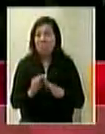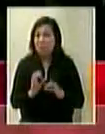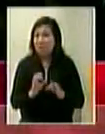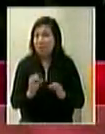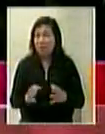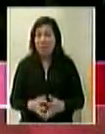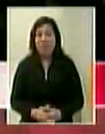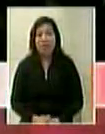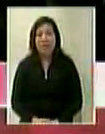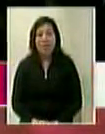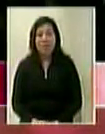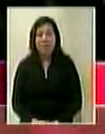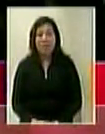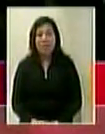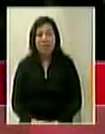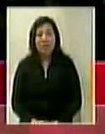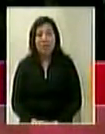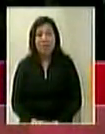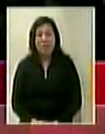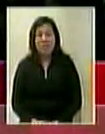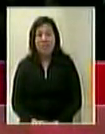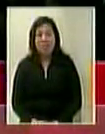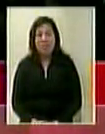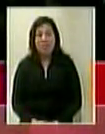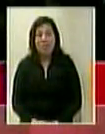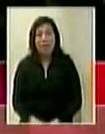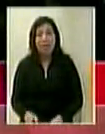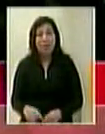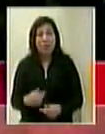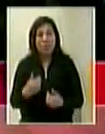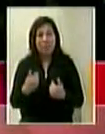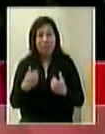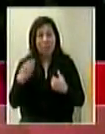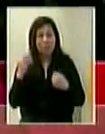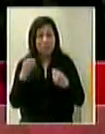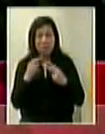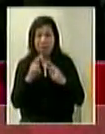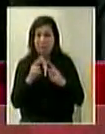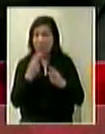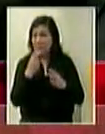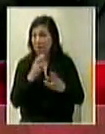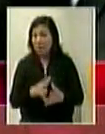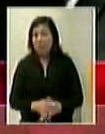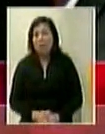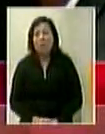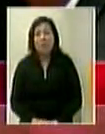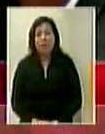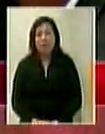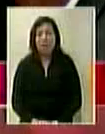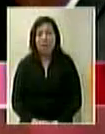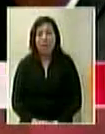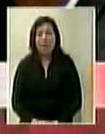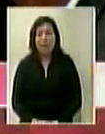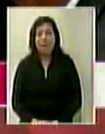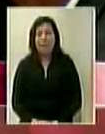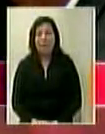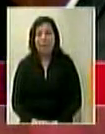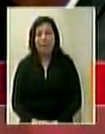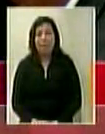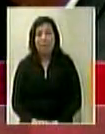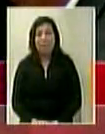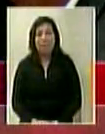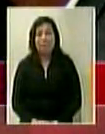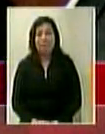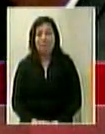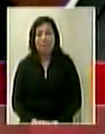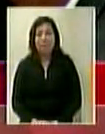o no. El tema de seguridad, señor presidente, hasta donde yo he tenido oportunidad de averiguarlo, porque como todo el país sabe, yo soy presidente del INPI,